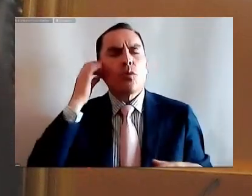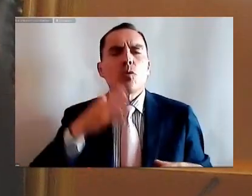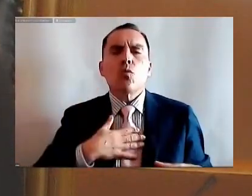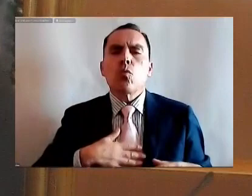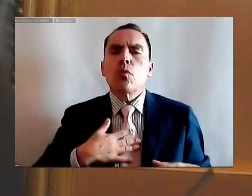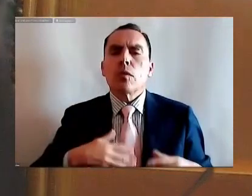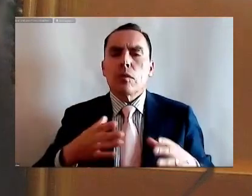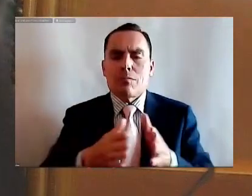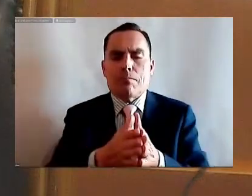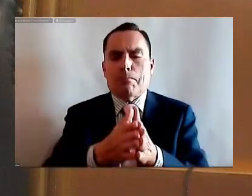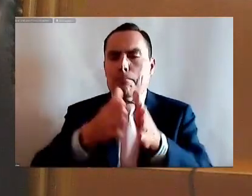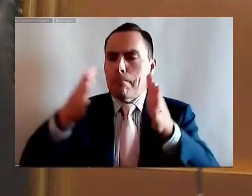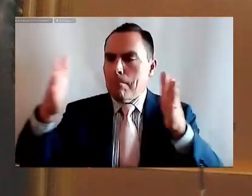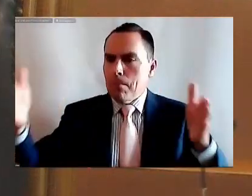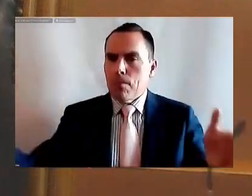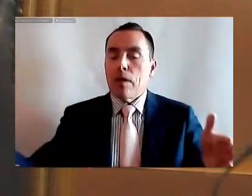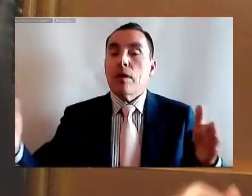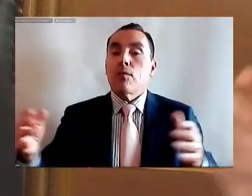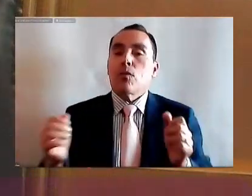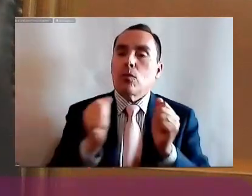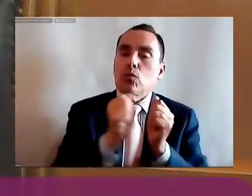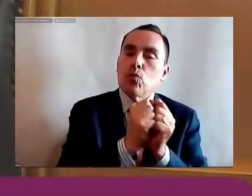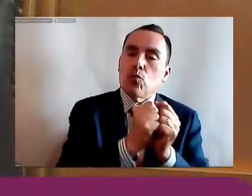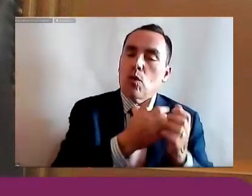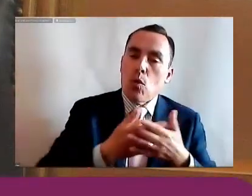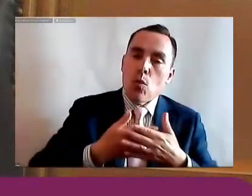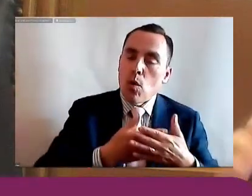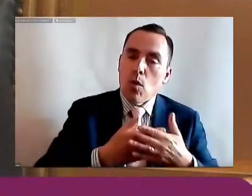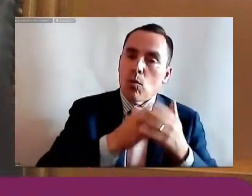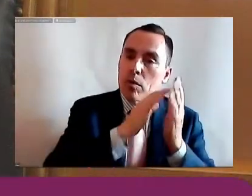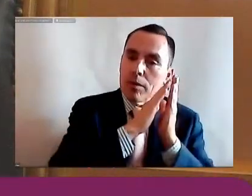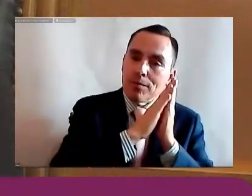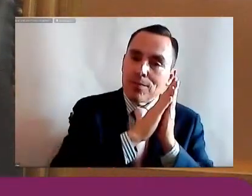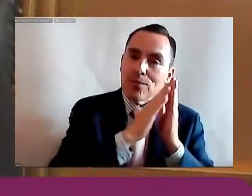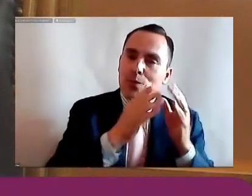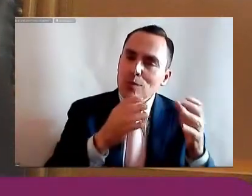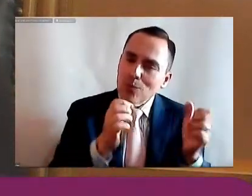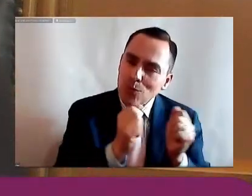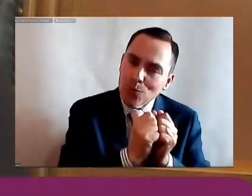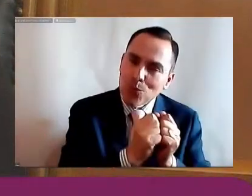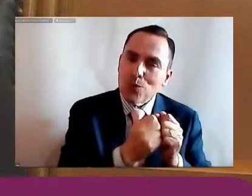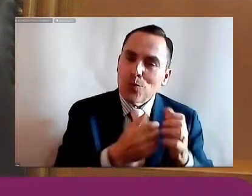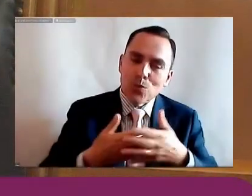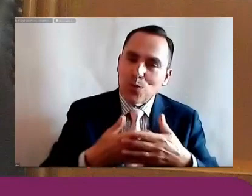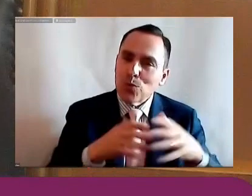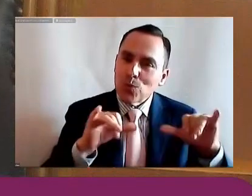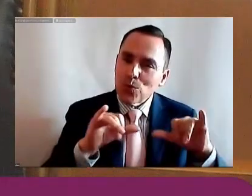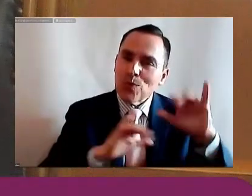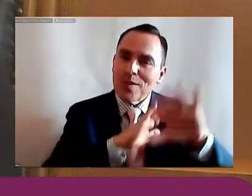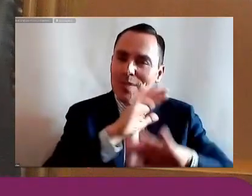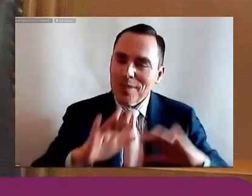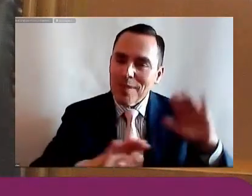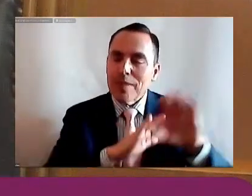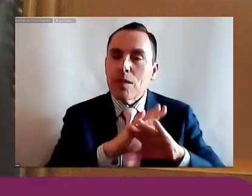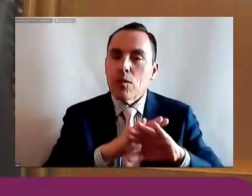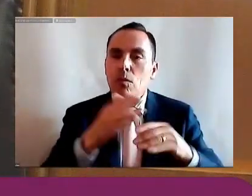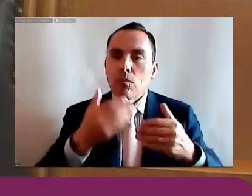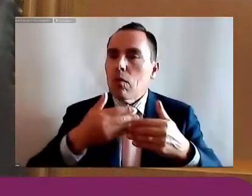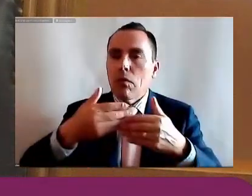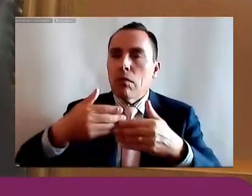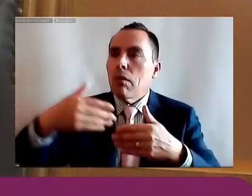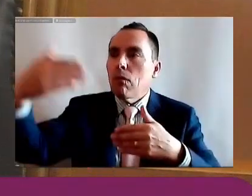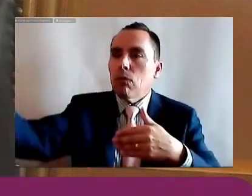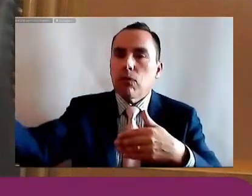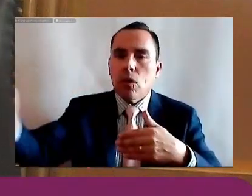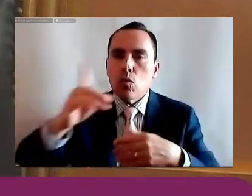razones vinculadas al apego, al cuidado, pero ahí entra en un cierto conflicto con que si vamos a estar fuera de nuestros trabajos un